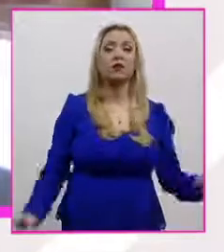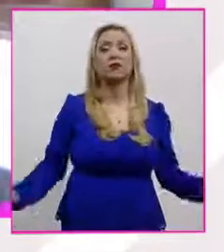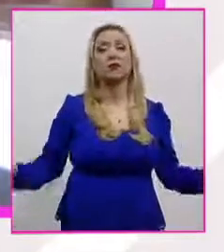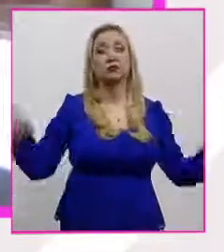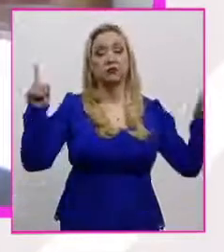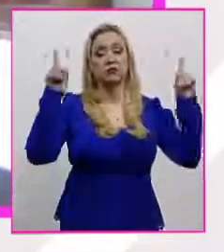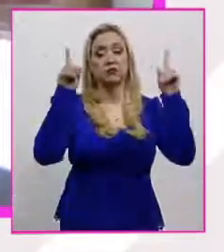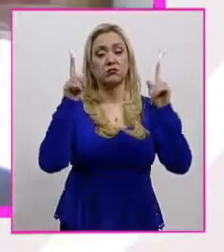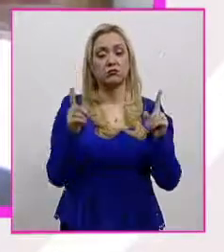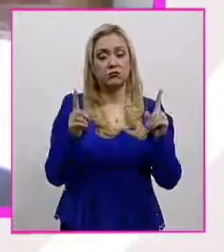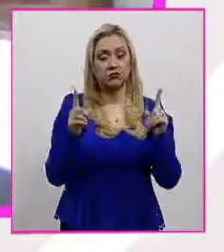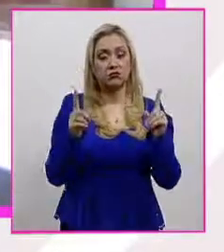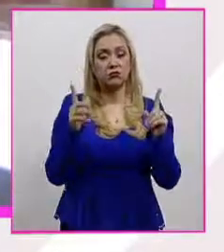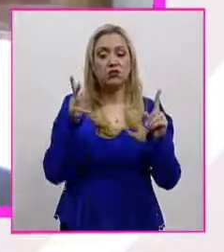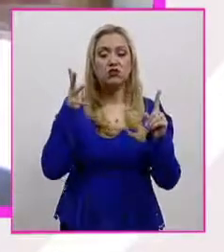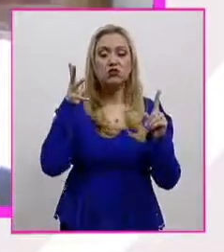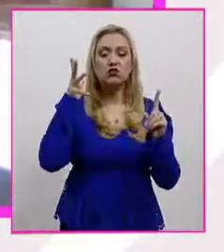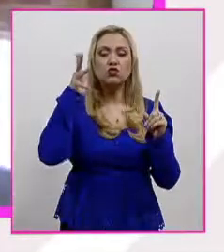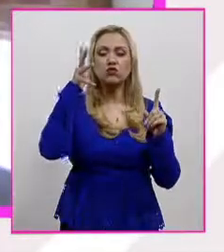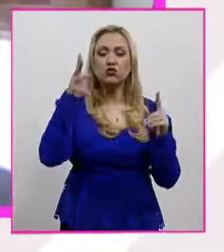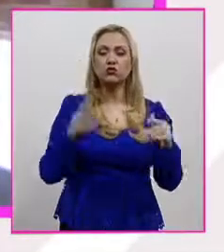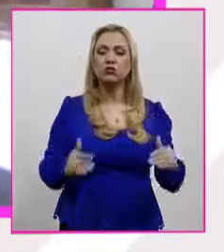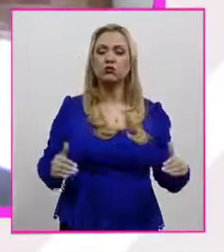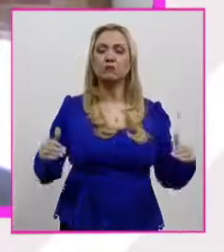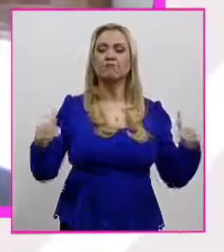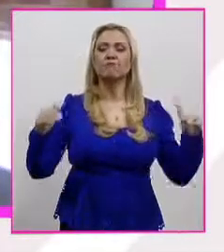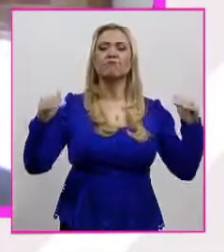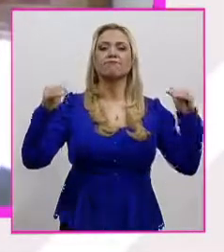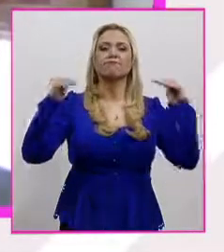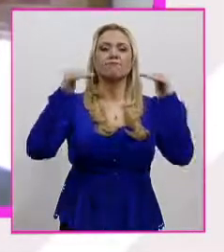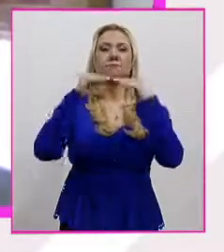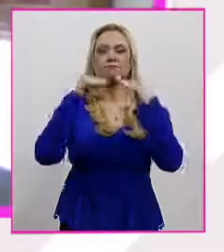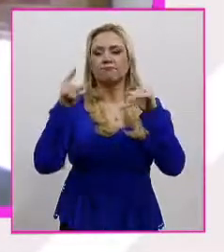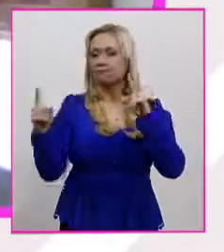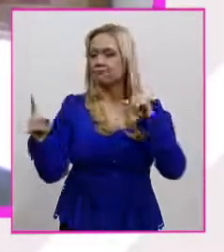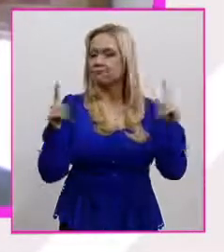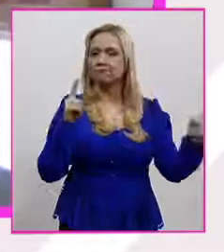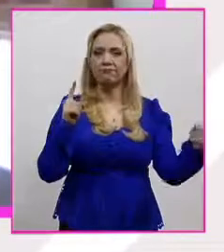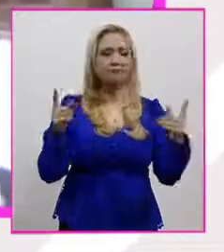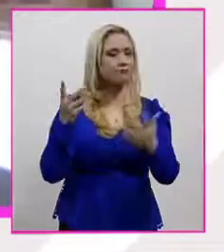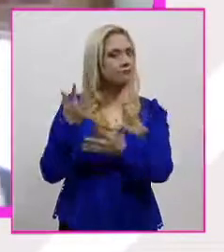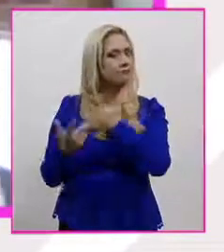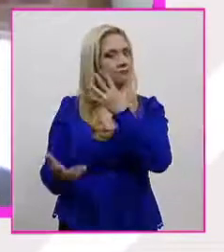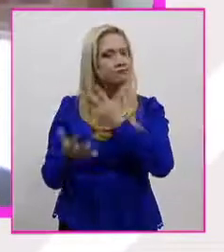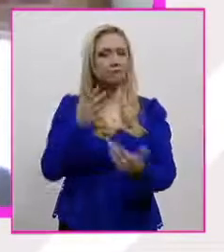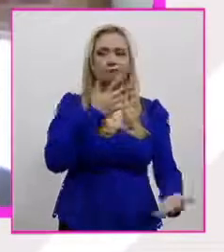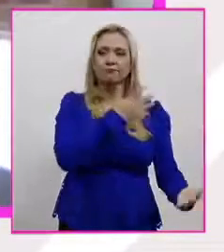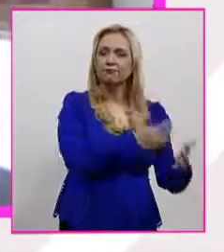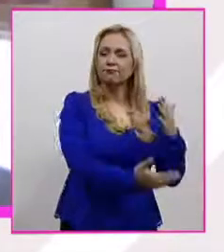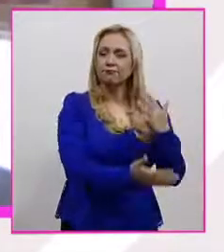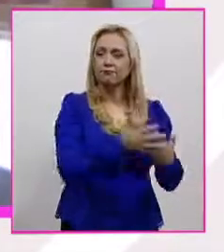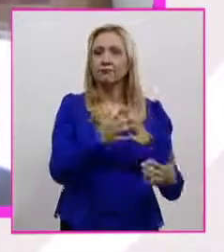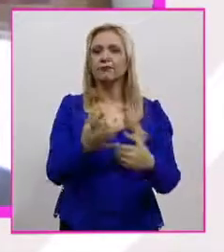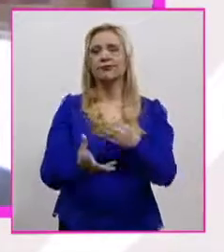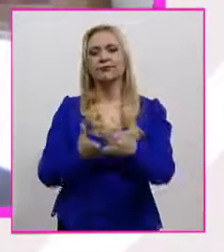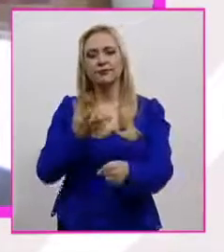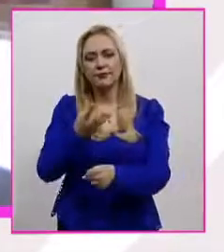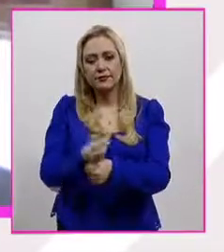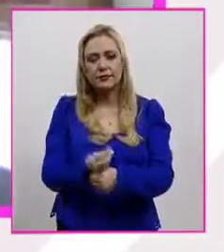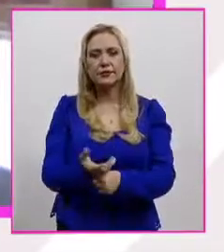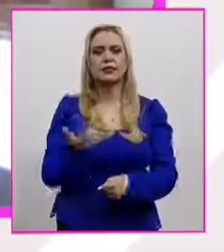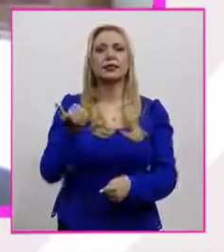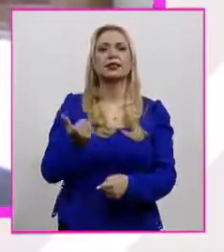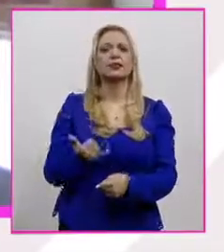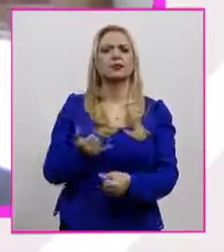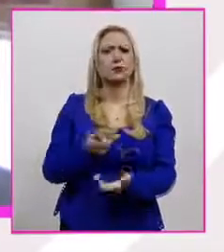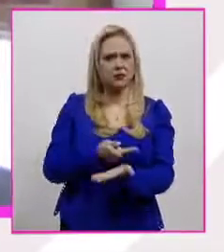la construcción de una sociedad más igualitaria, bajo los dos principios, como ya dije, de compensación y de universalización,